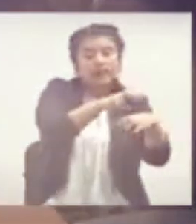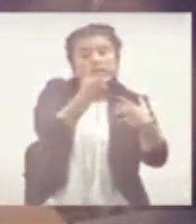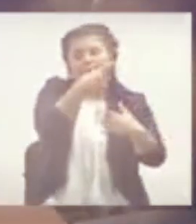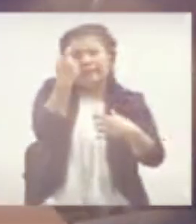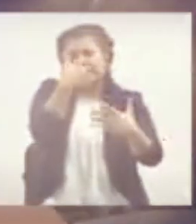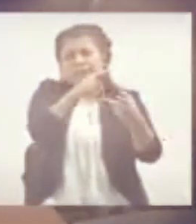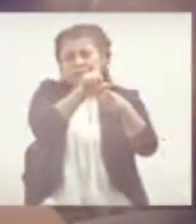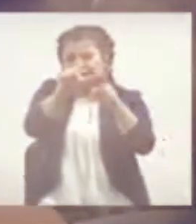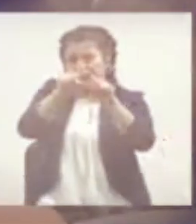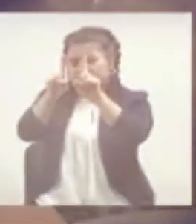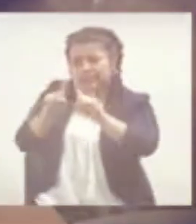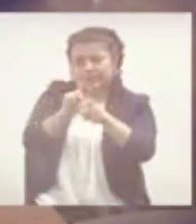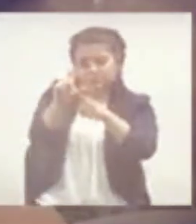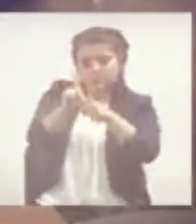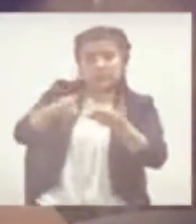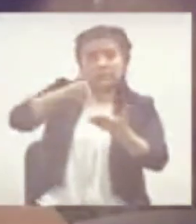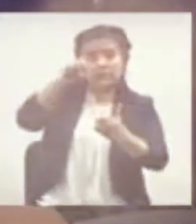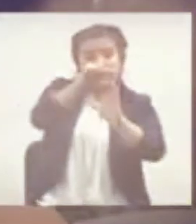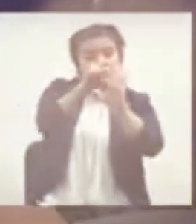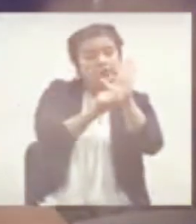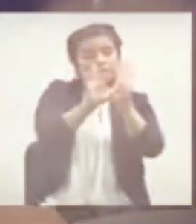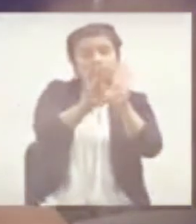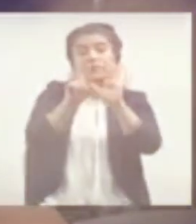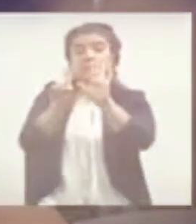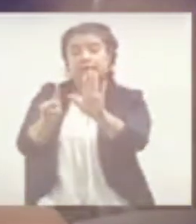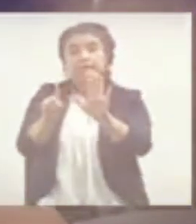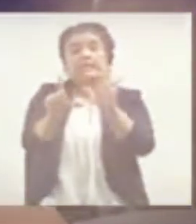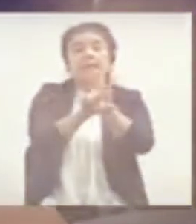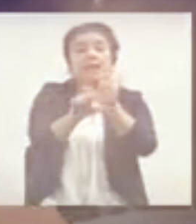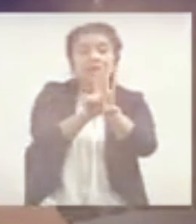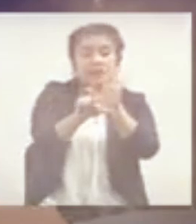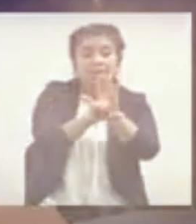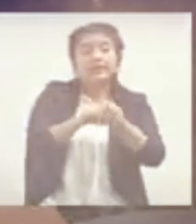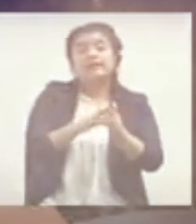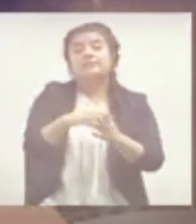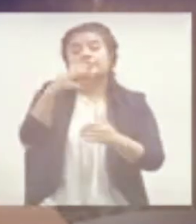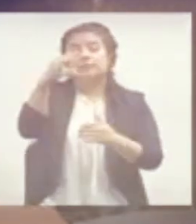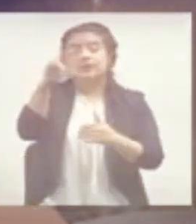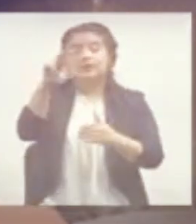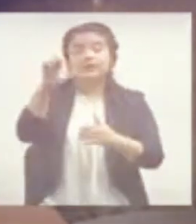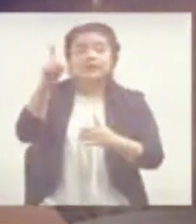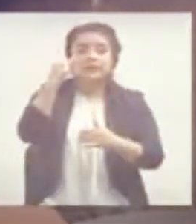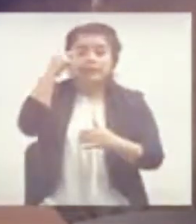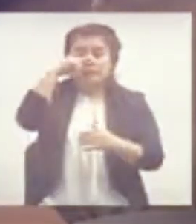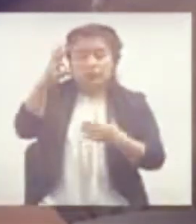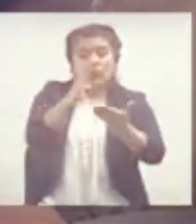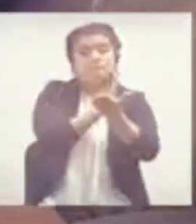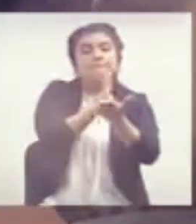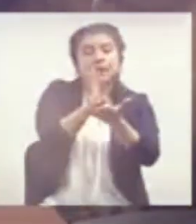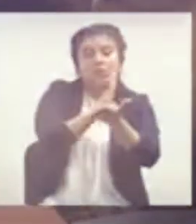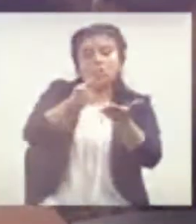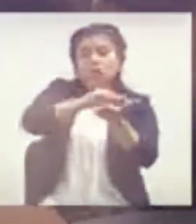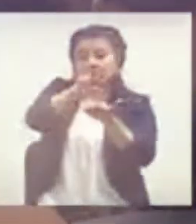país, como se establece en los artículos 5 y 6 de la Ley Orgánica del Crédito Hipotecario Nacional.